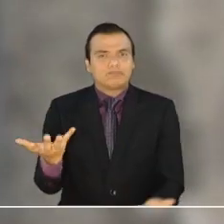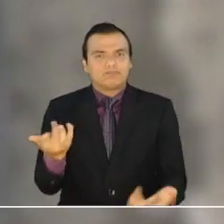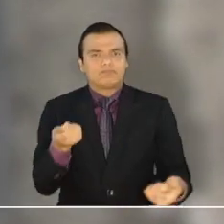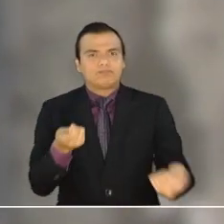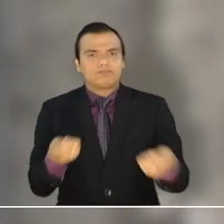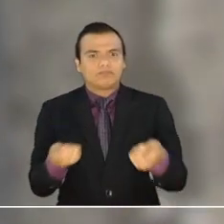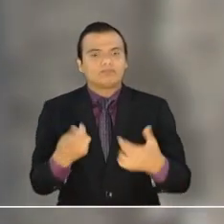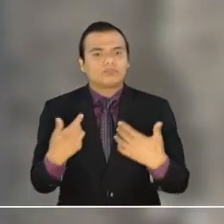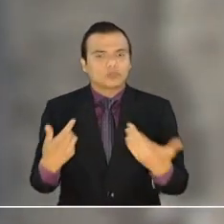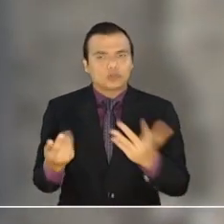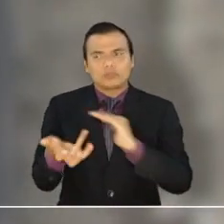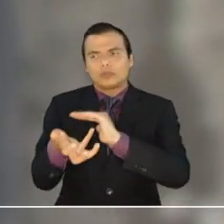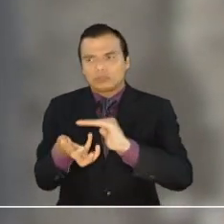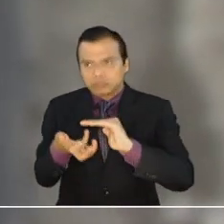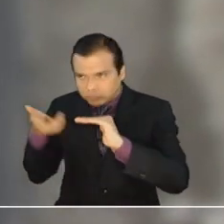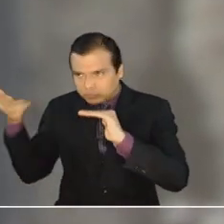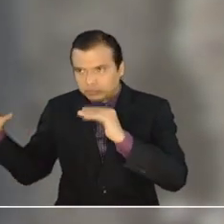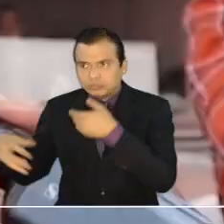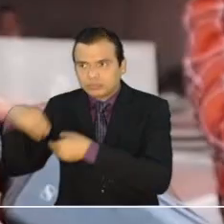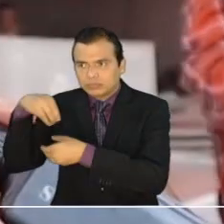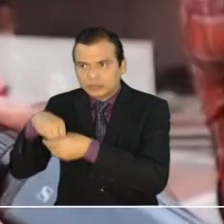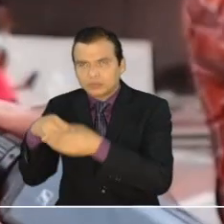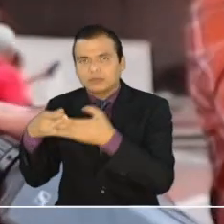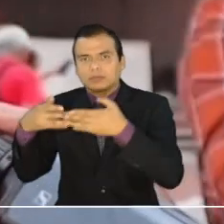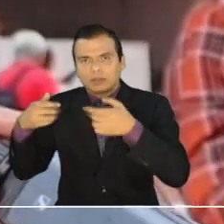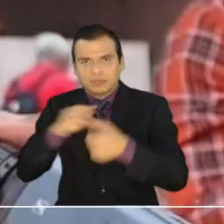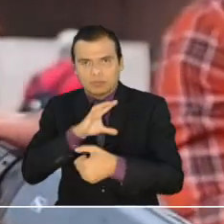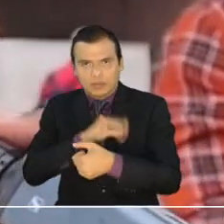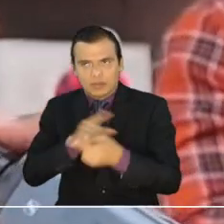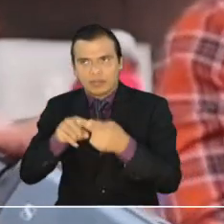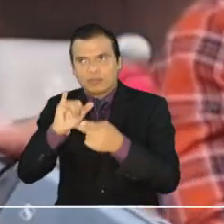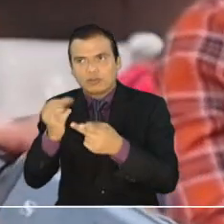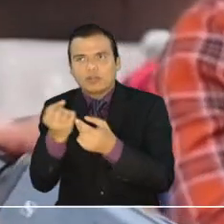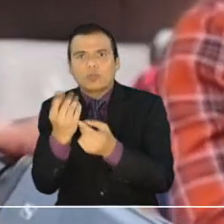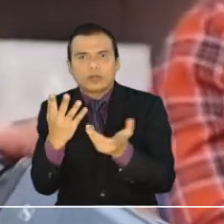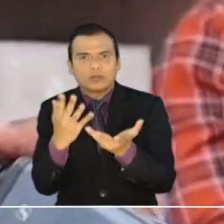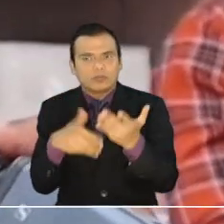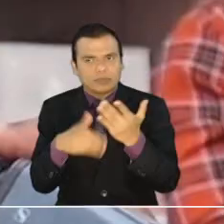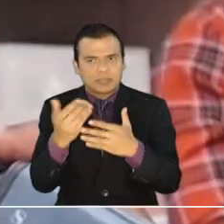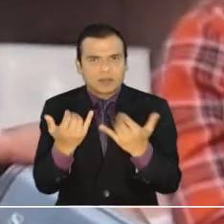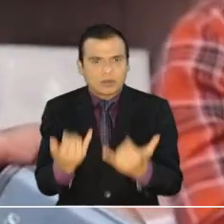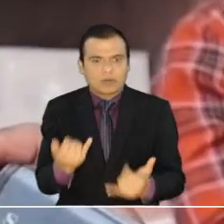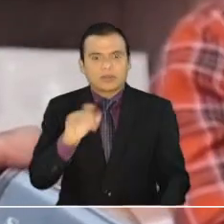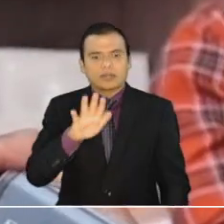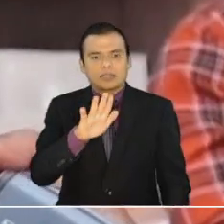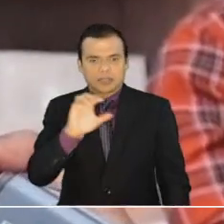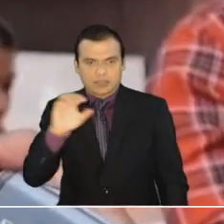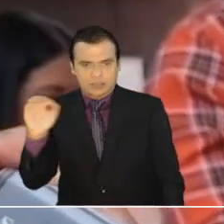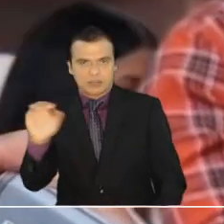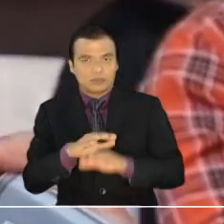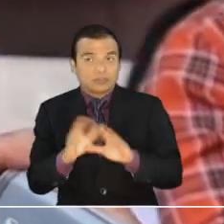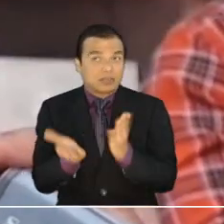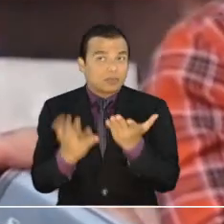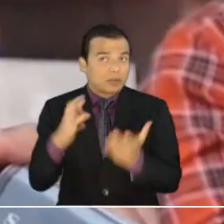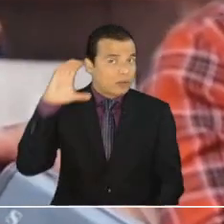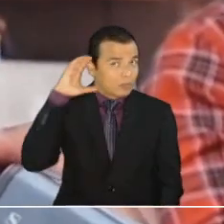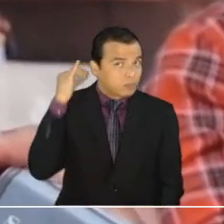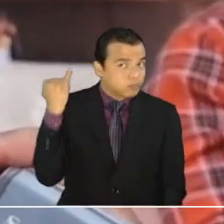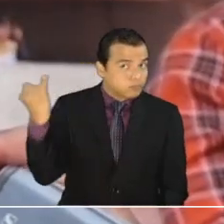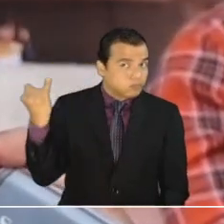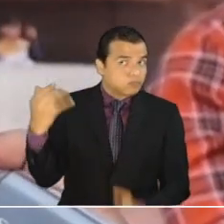500 internos a las cárceles de Cali y jamundi también va a permitir que la que en este momento tenemos con policías